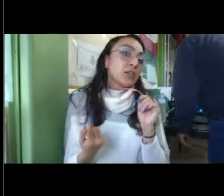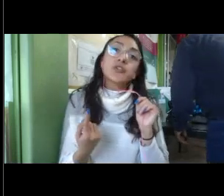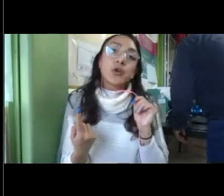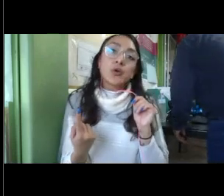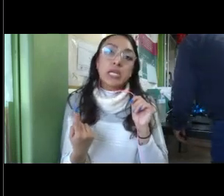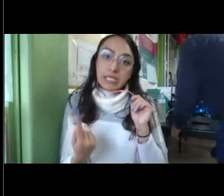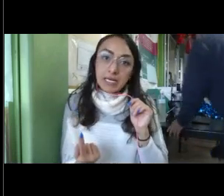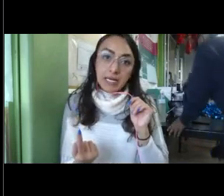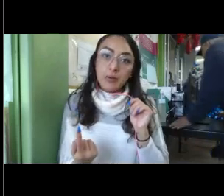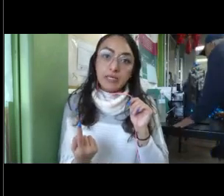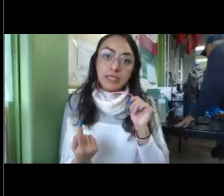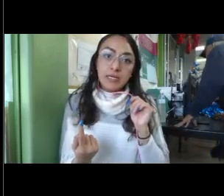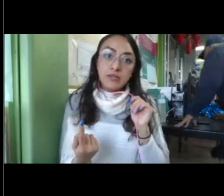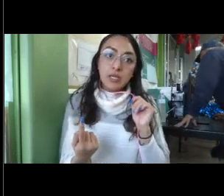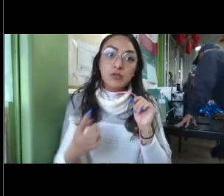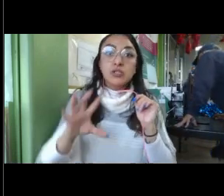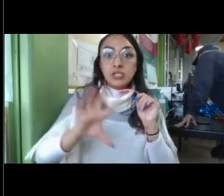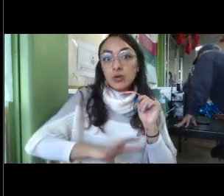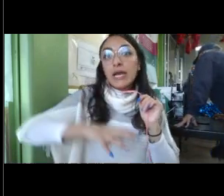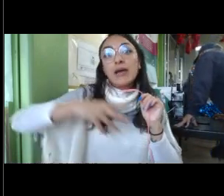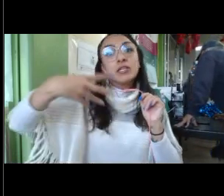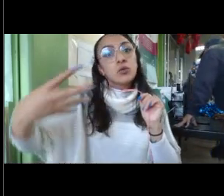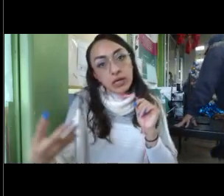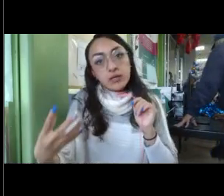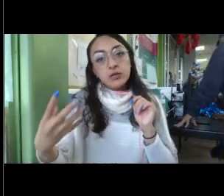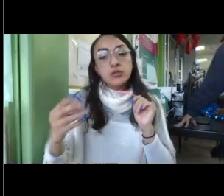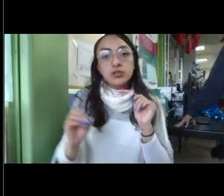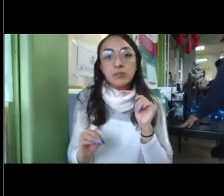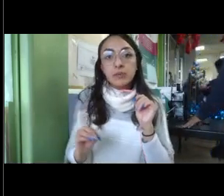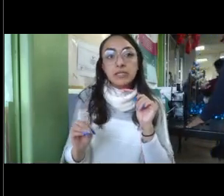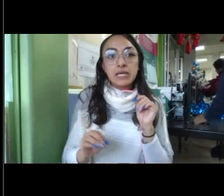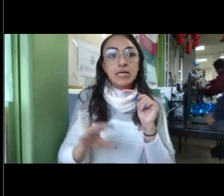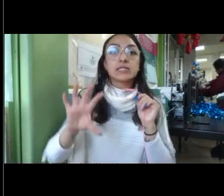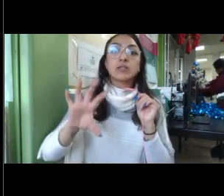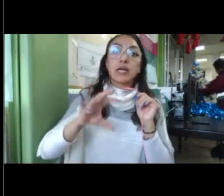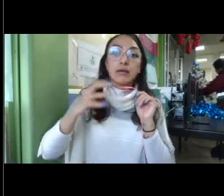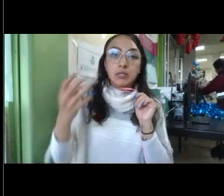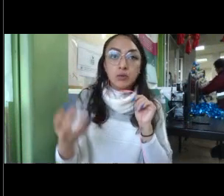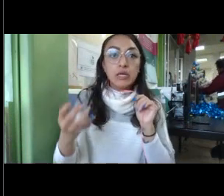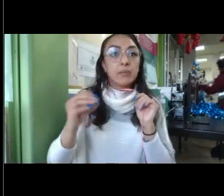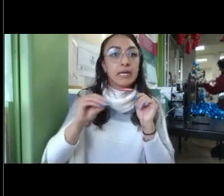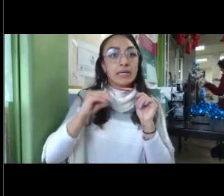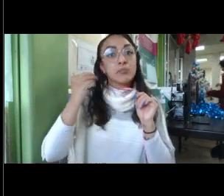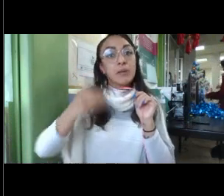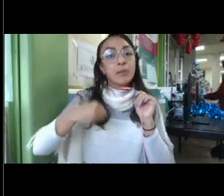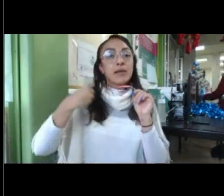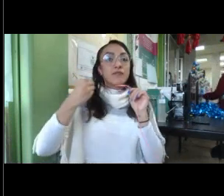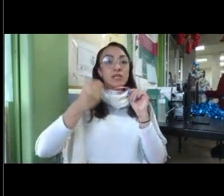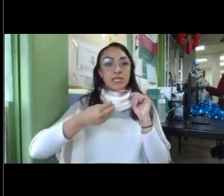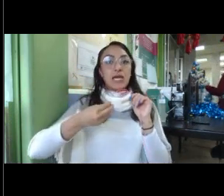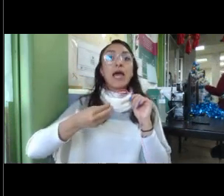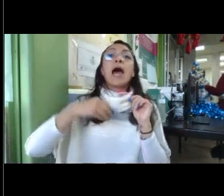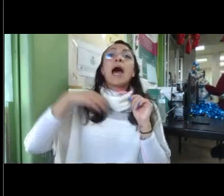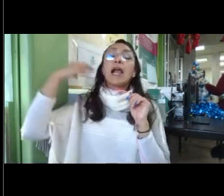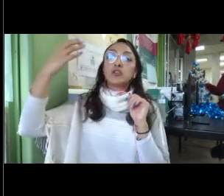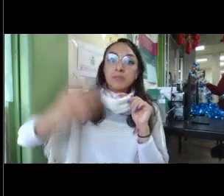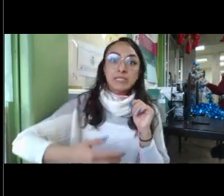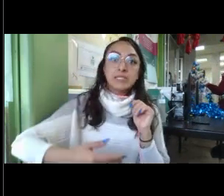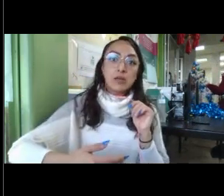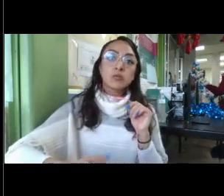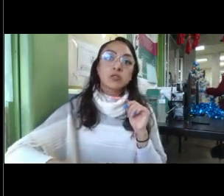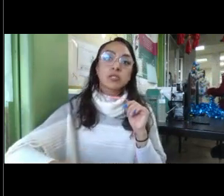y de que no solo utilice la lengua de señas con ellos, sino que la vincule con otros aprendizajes, sino que la vincule para que me beneficie